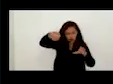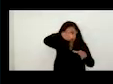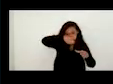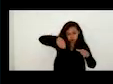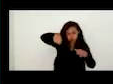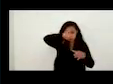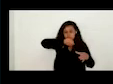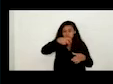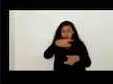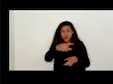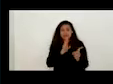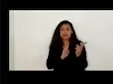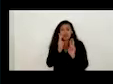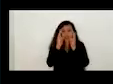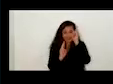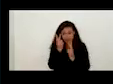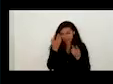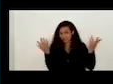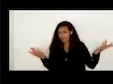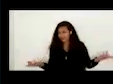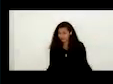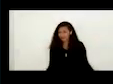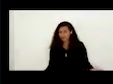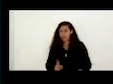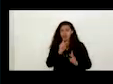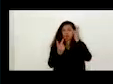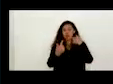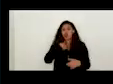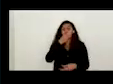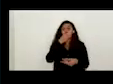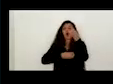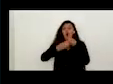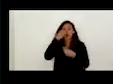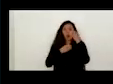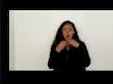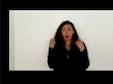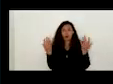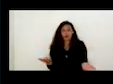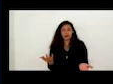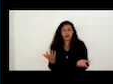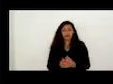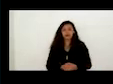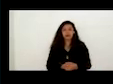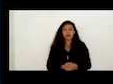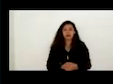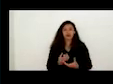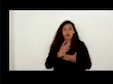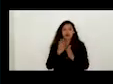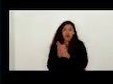es verdura. Y es verdura que yo estoy comiendo, simplemente ya llevo un